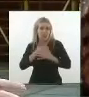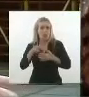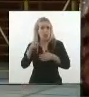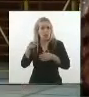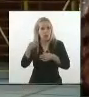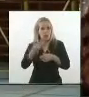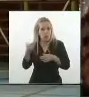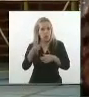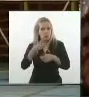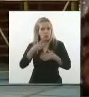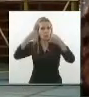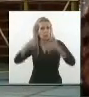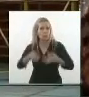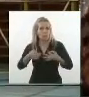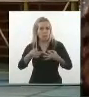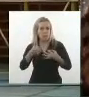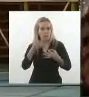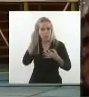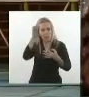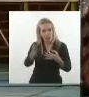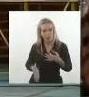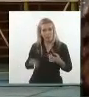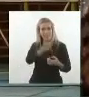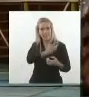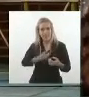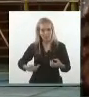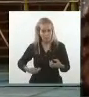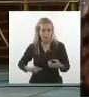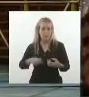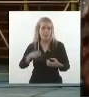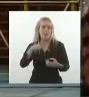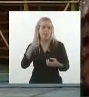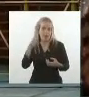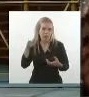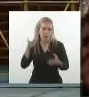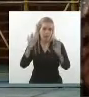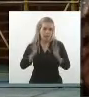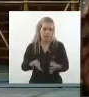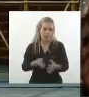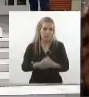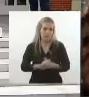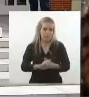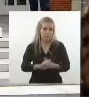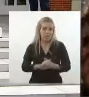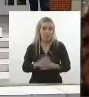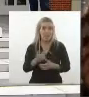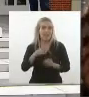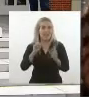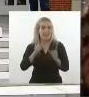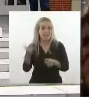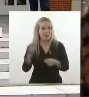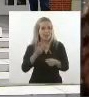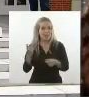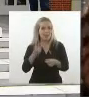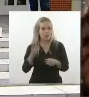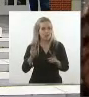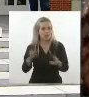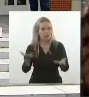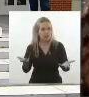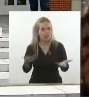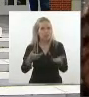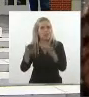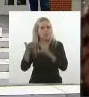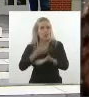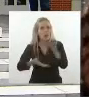pedro sánchez va a venir a la argentina para junio con anuncios de inversiones para la región algo importante y que necesita